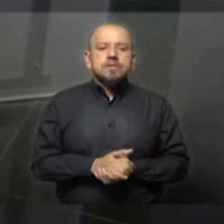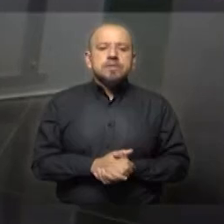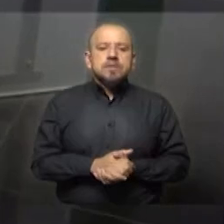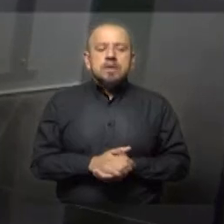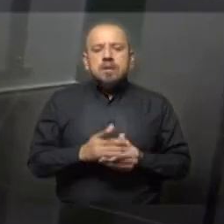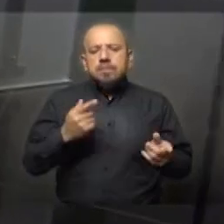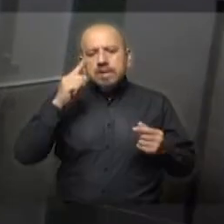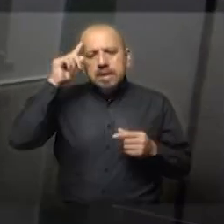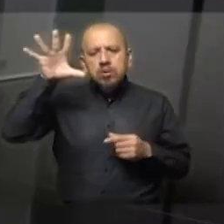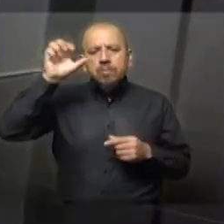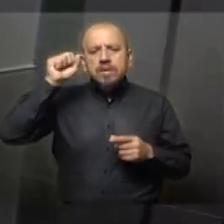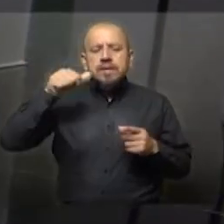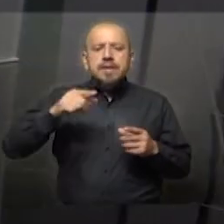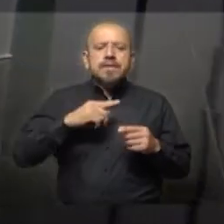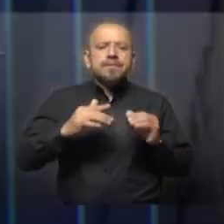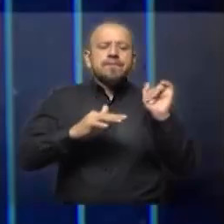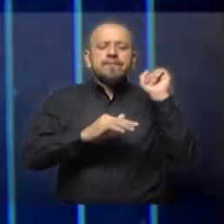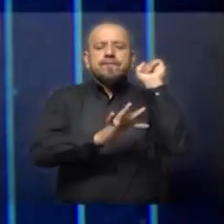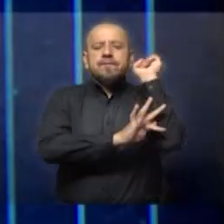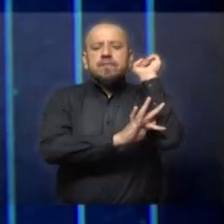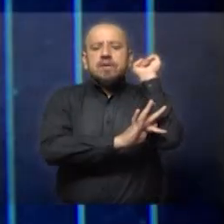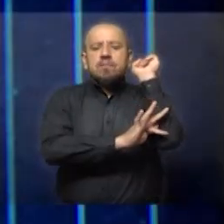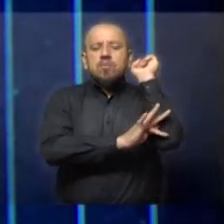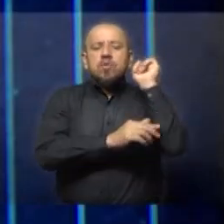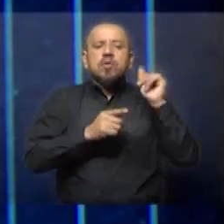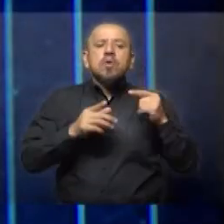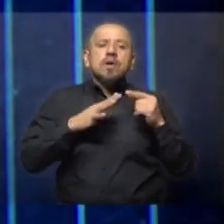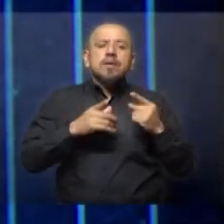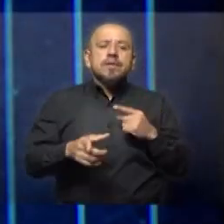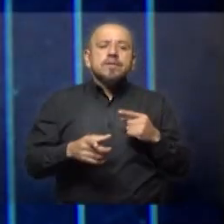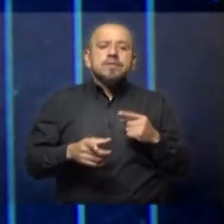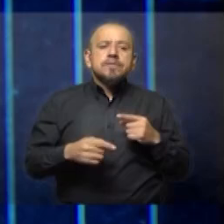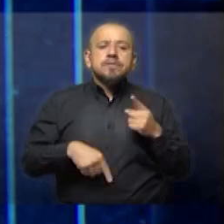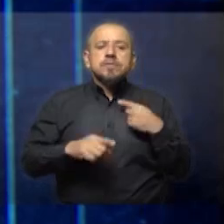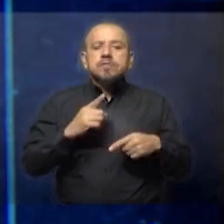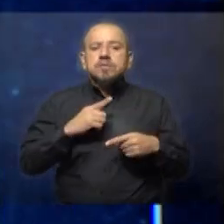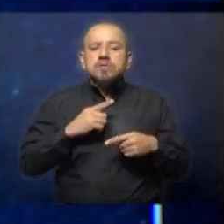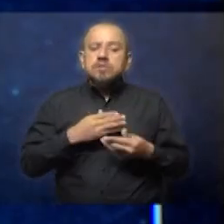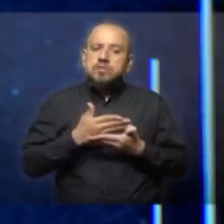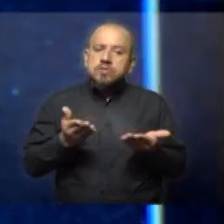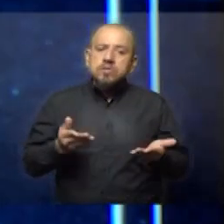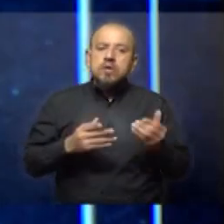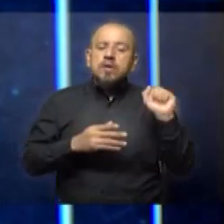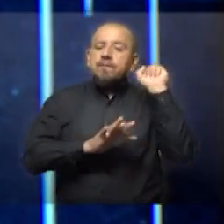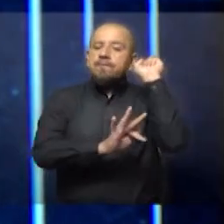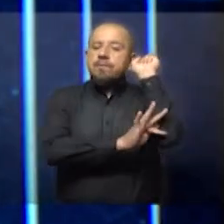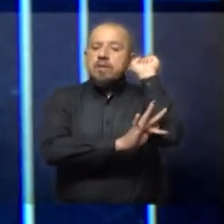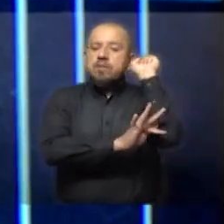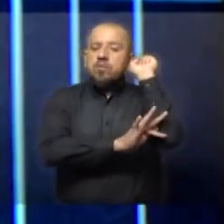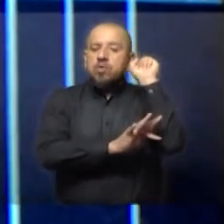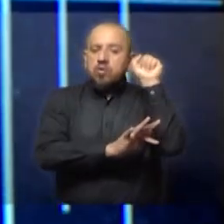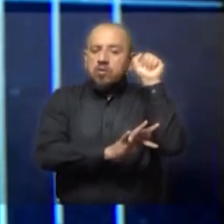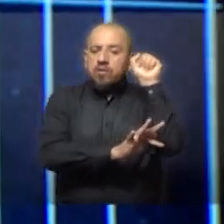entender el feminismo de compensación de Eva Ferreira y que entender que él justamente quiere dar su versión del feminismo no o sea es